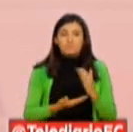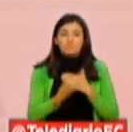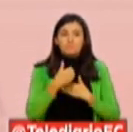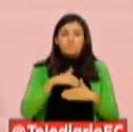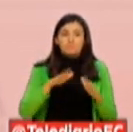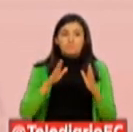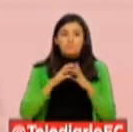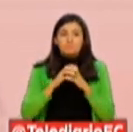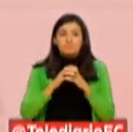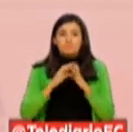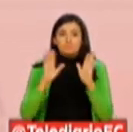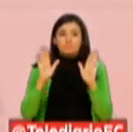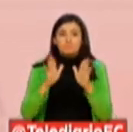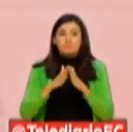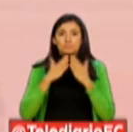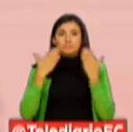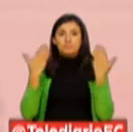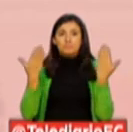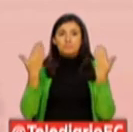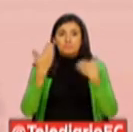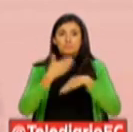sea el desenlace